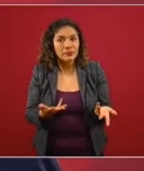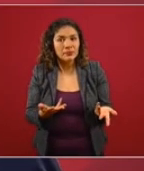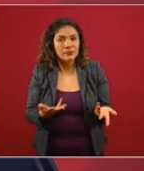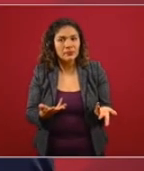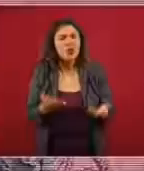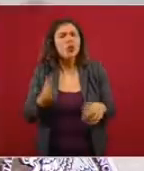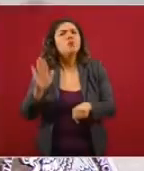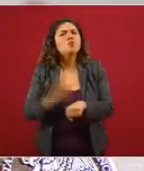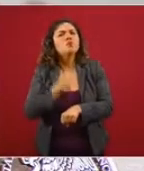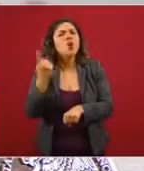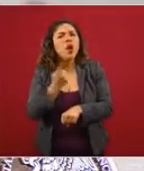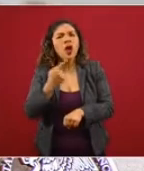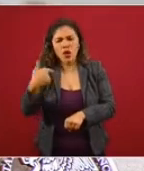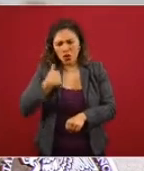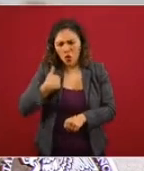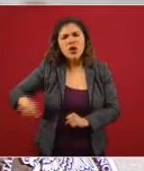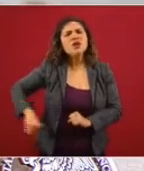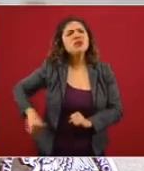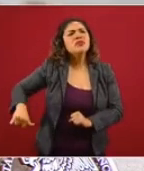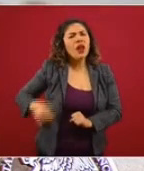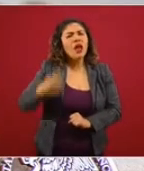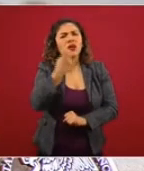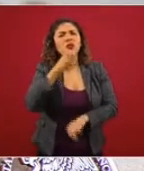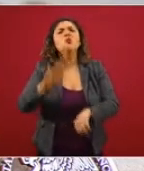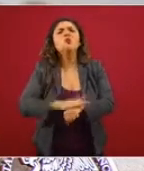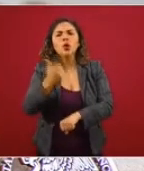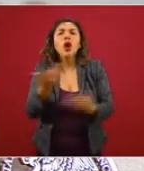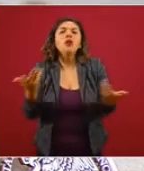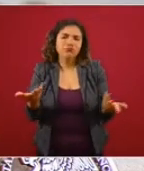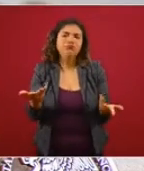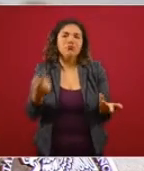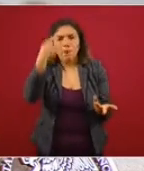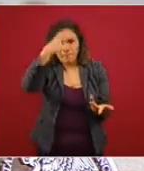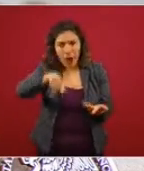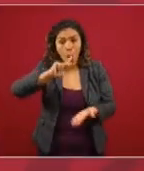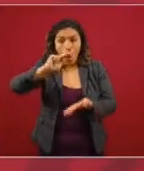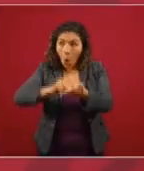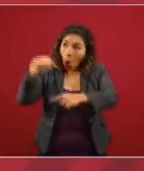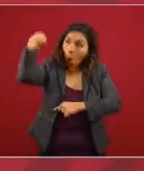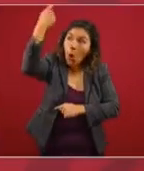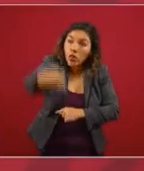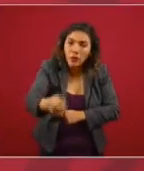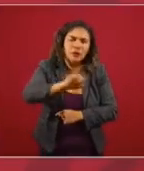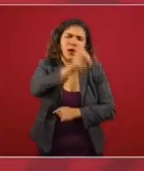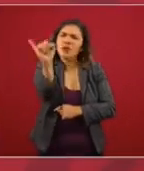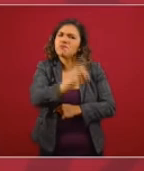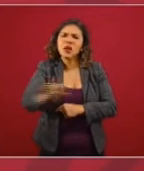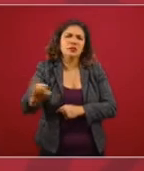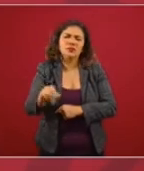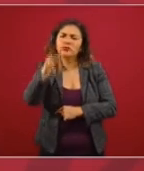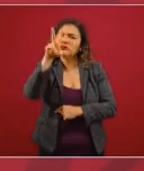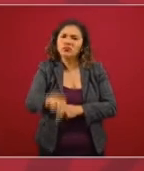¿Y por qué nos importa a nosotros? Bueno, primero, para que no se repita nunca